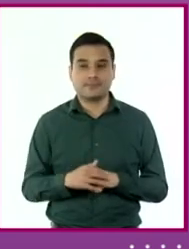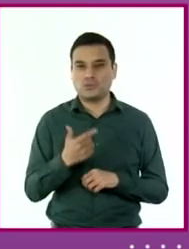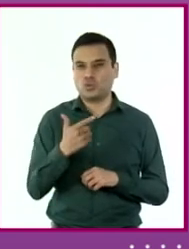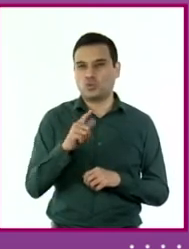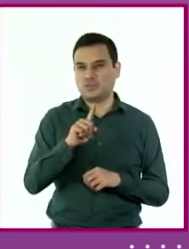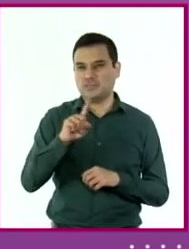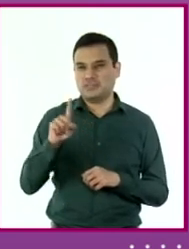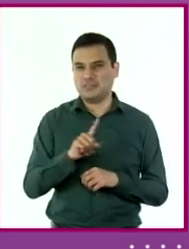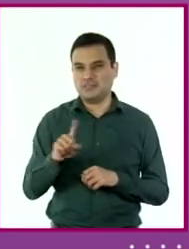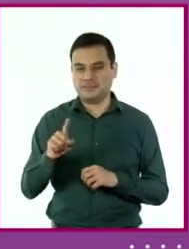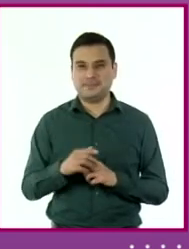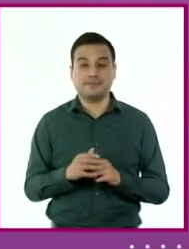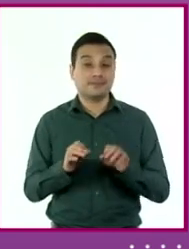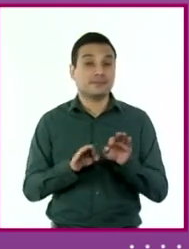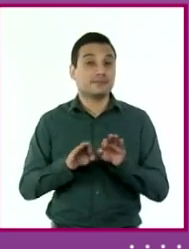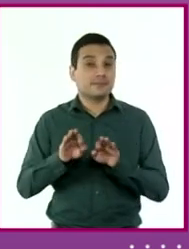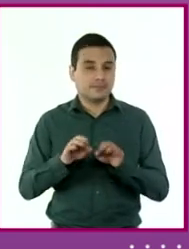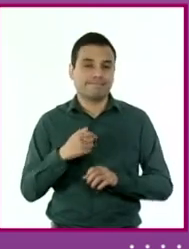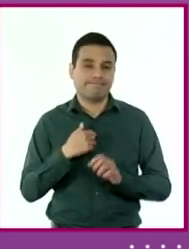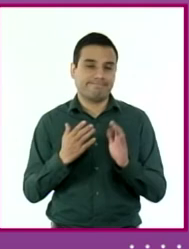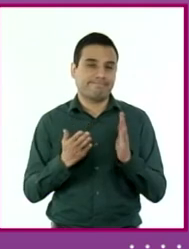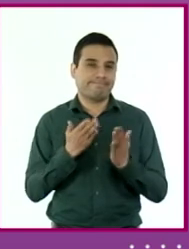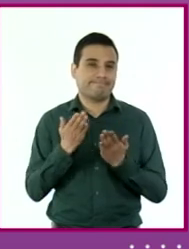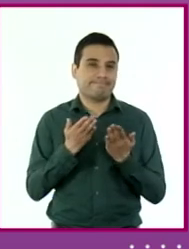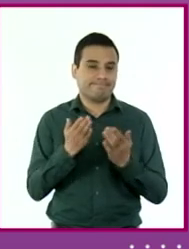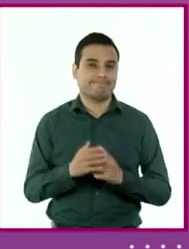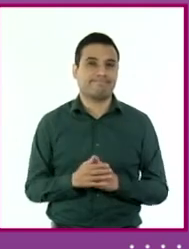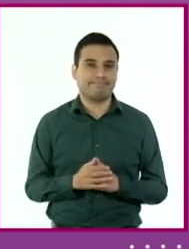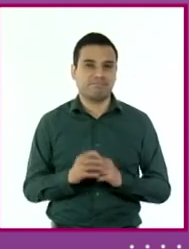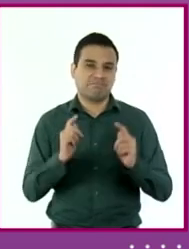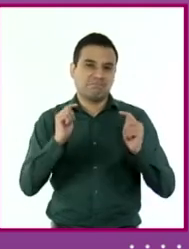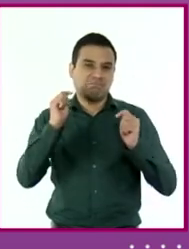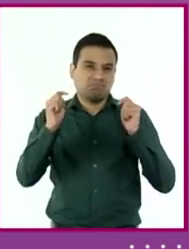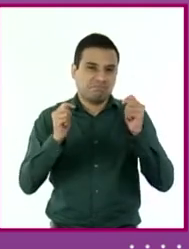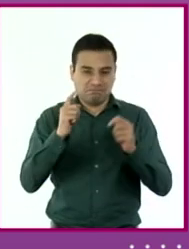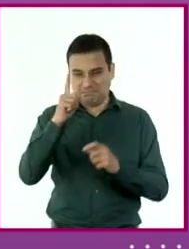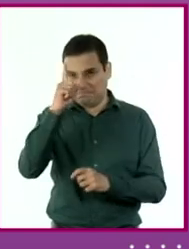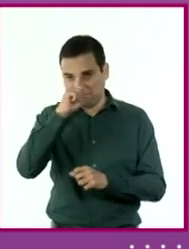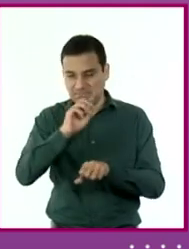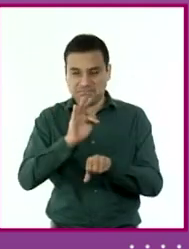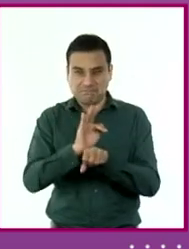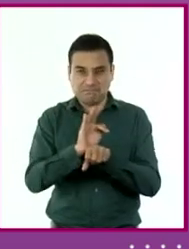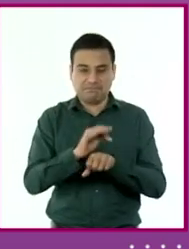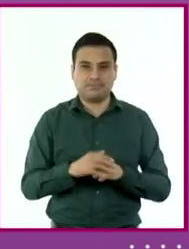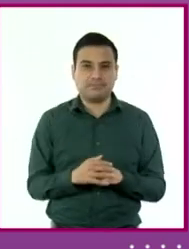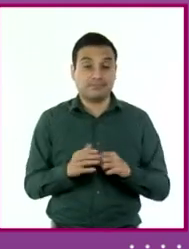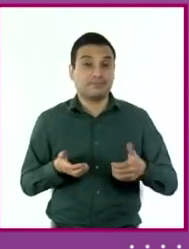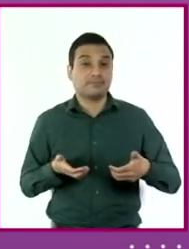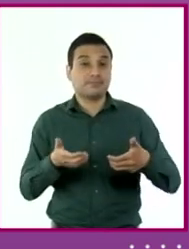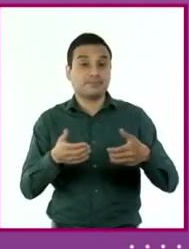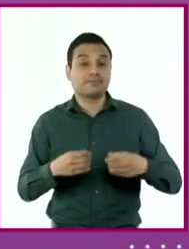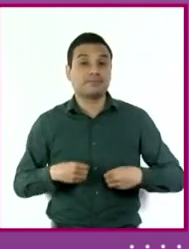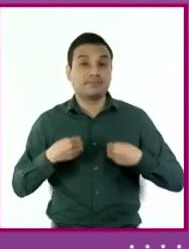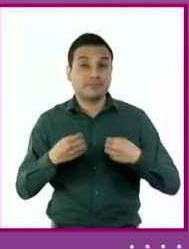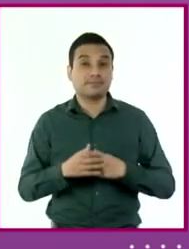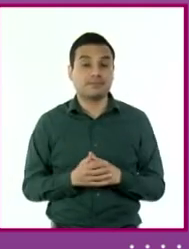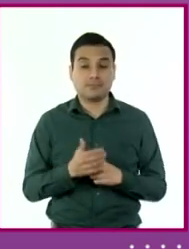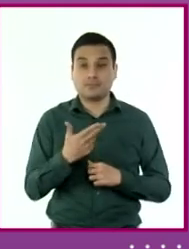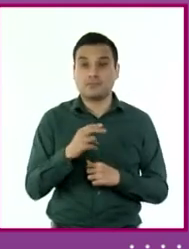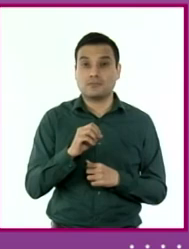González. Occupation, student and tourist guide. Address,